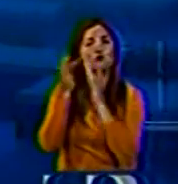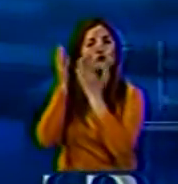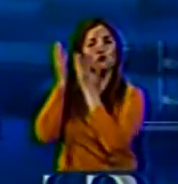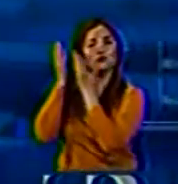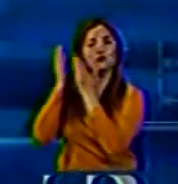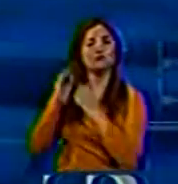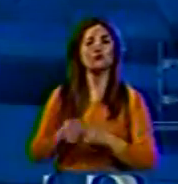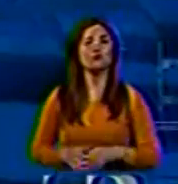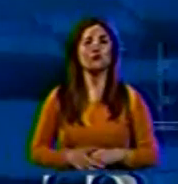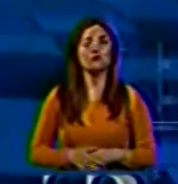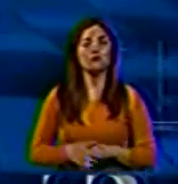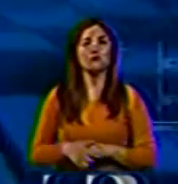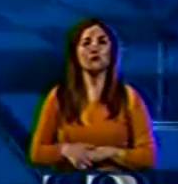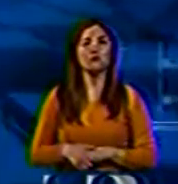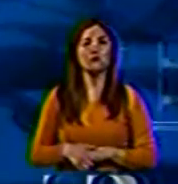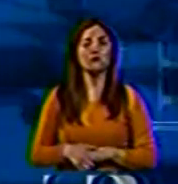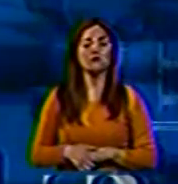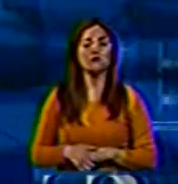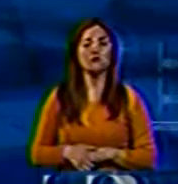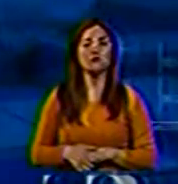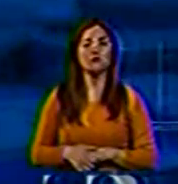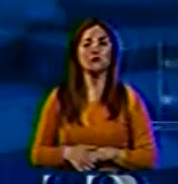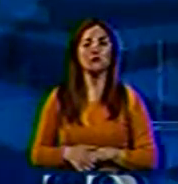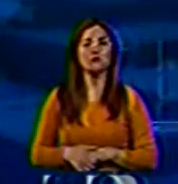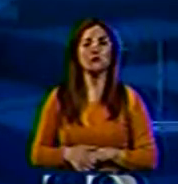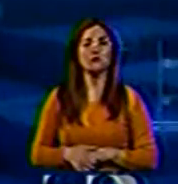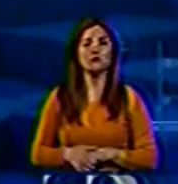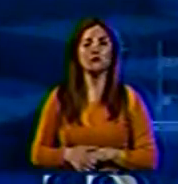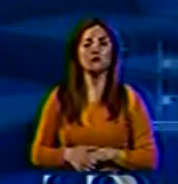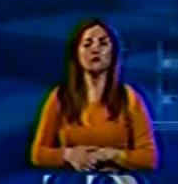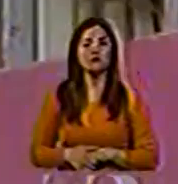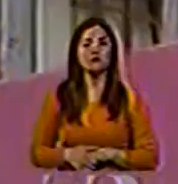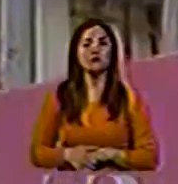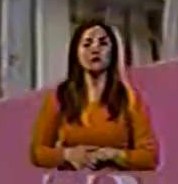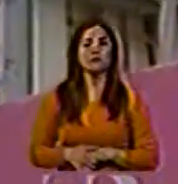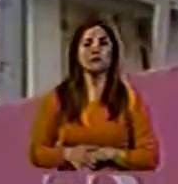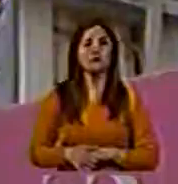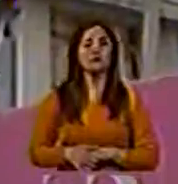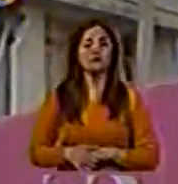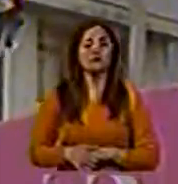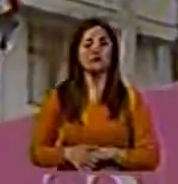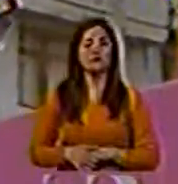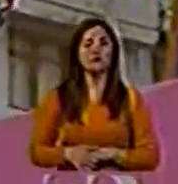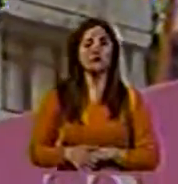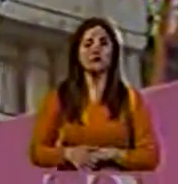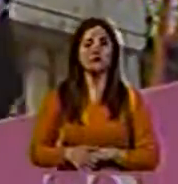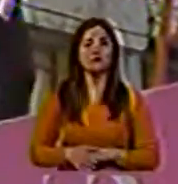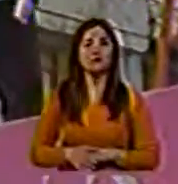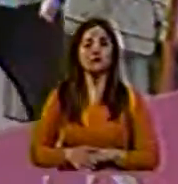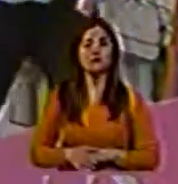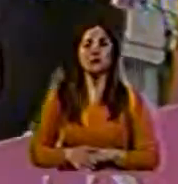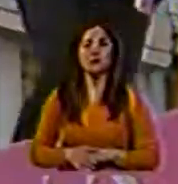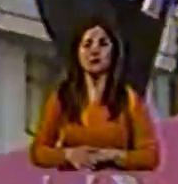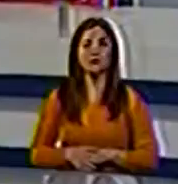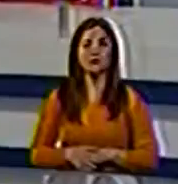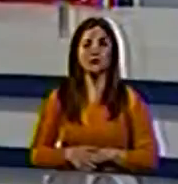09 93 84 83 6 en quito paúl coelho 24 horas